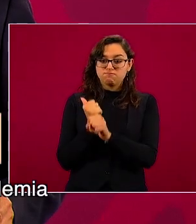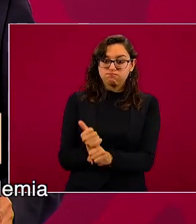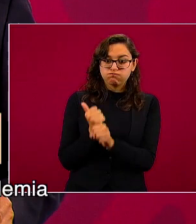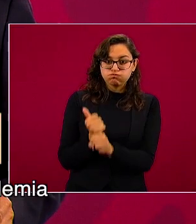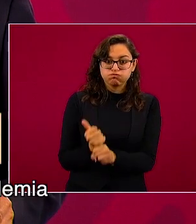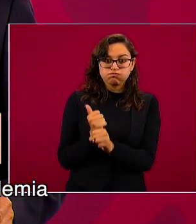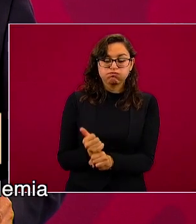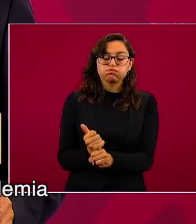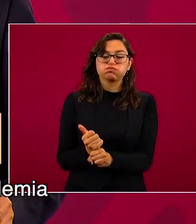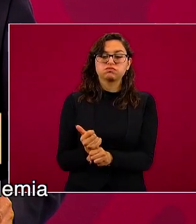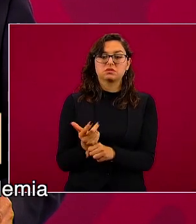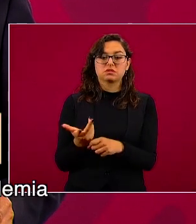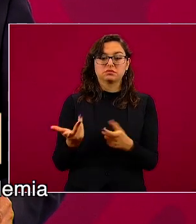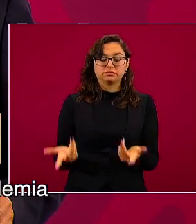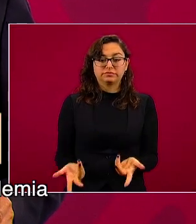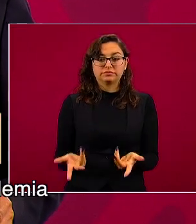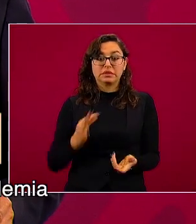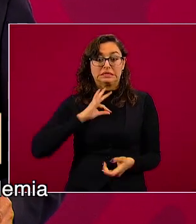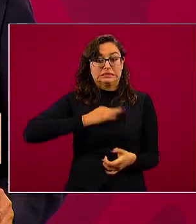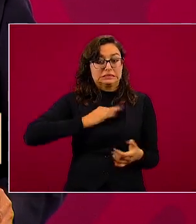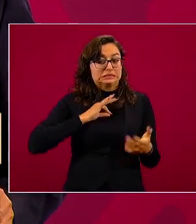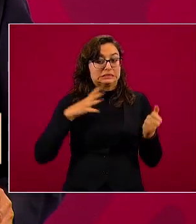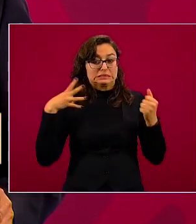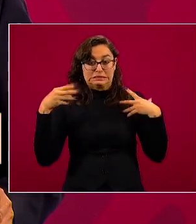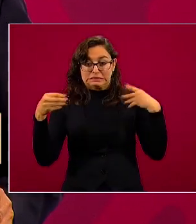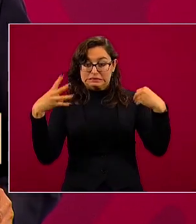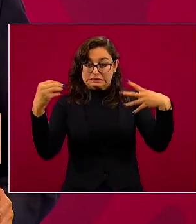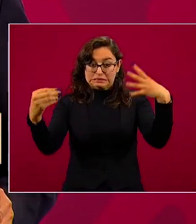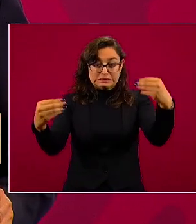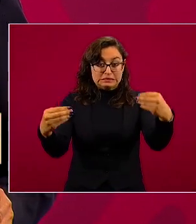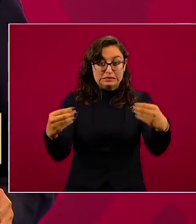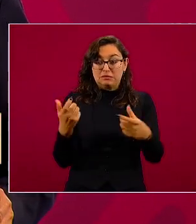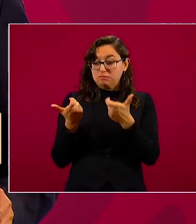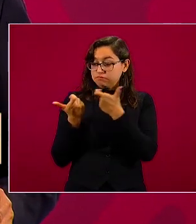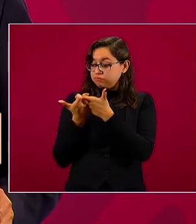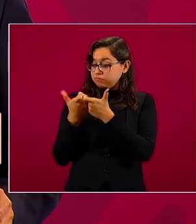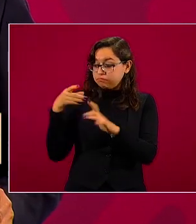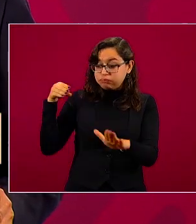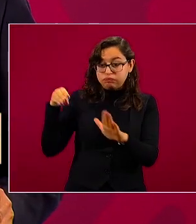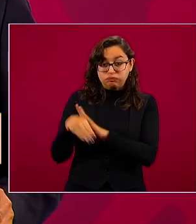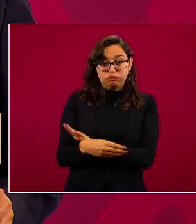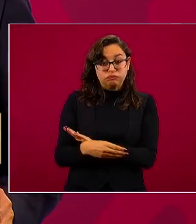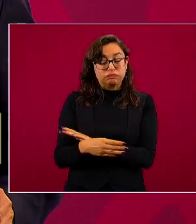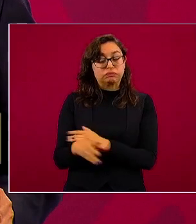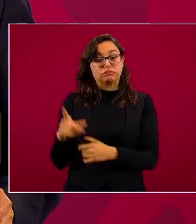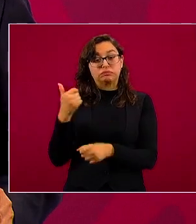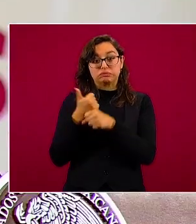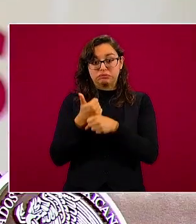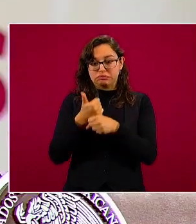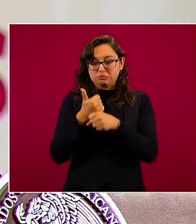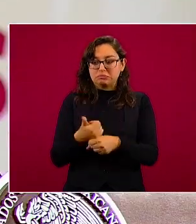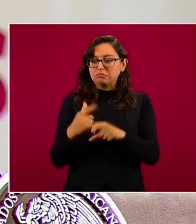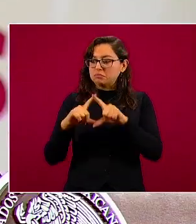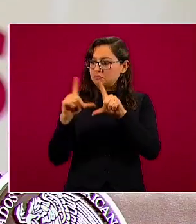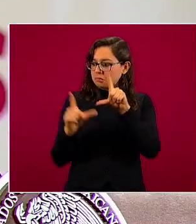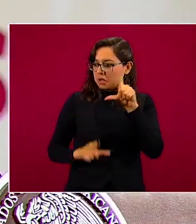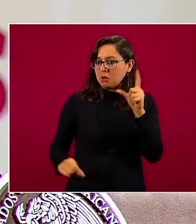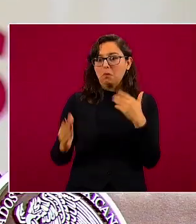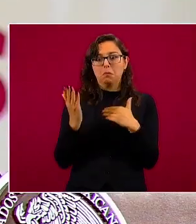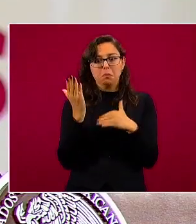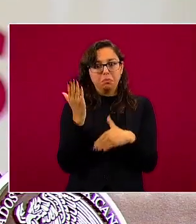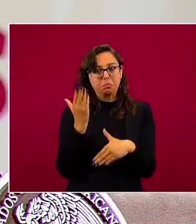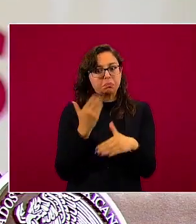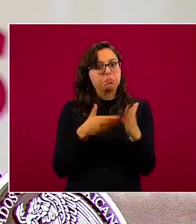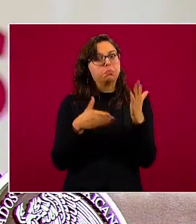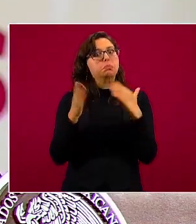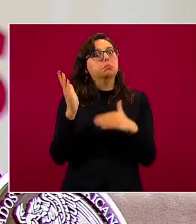tocó enfrentar la crisis de la pandemia y la crisis económica, vamos saliendo y la